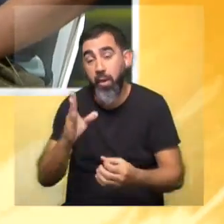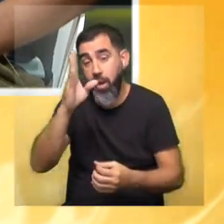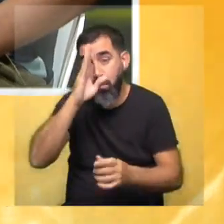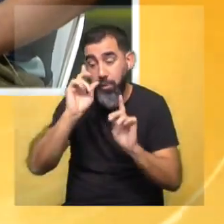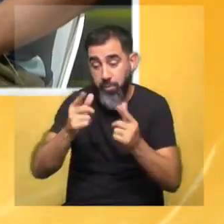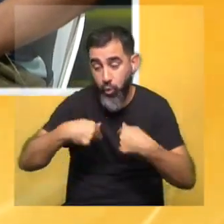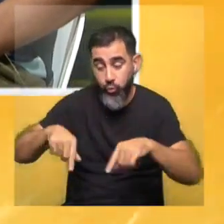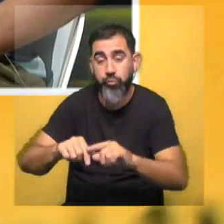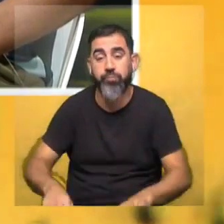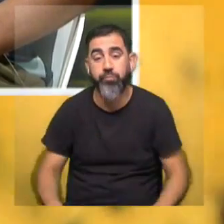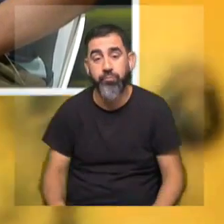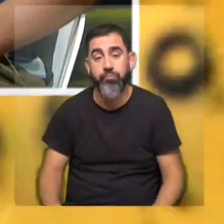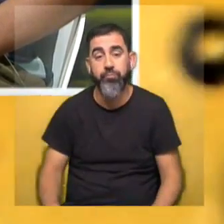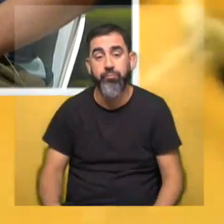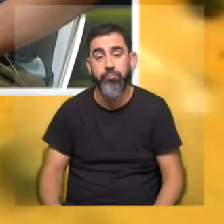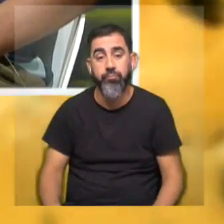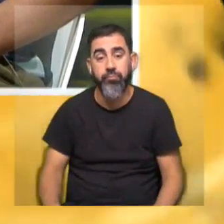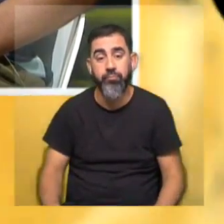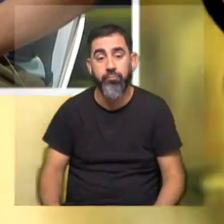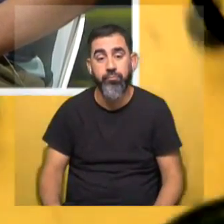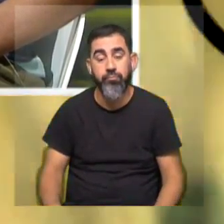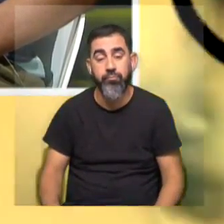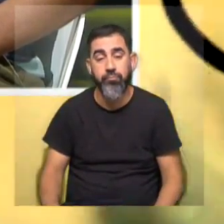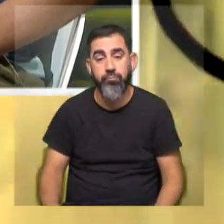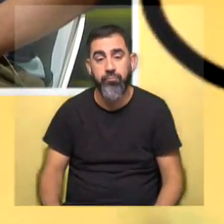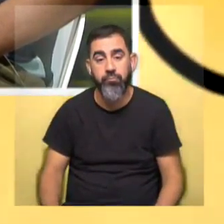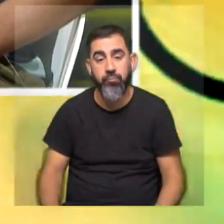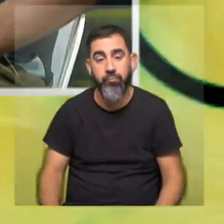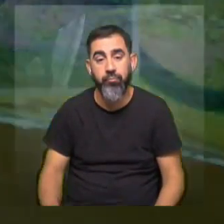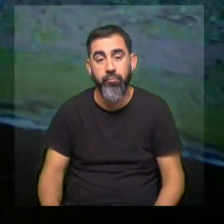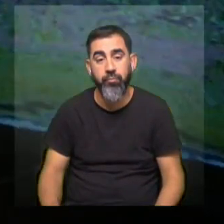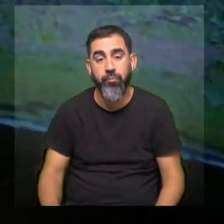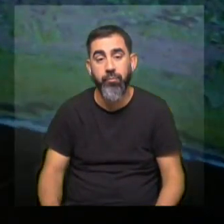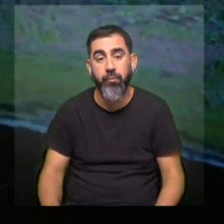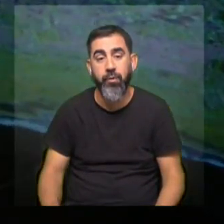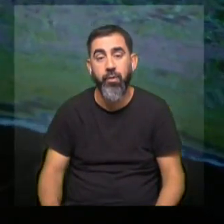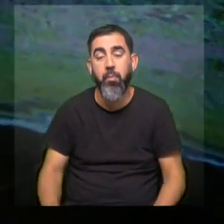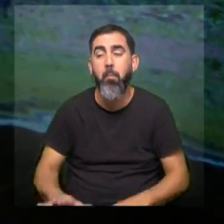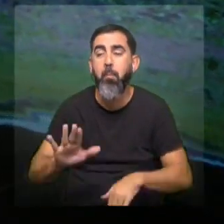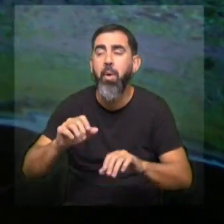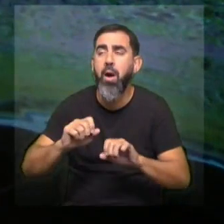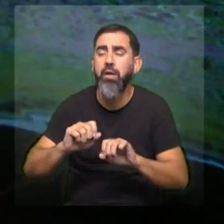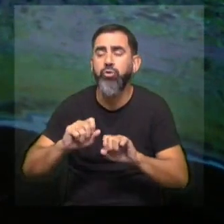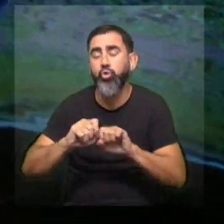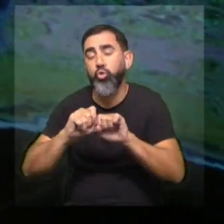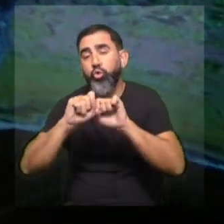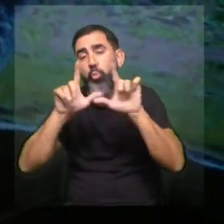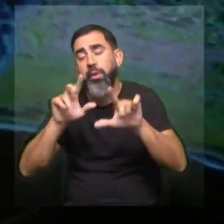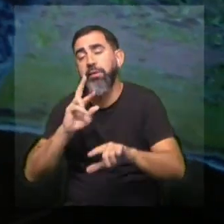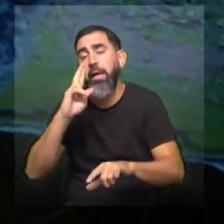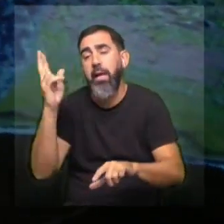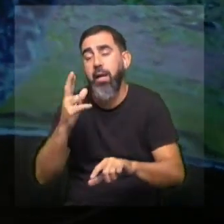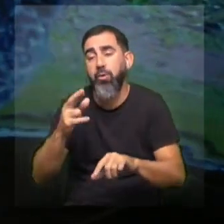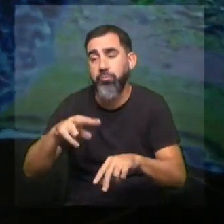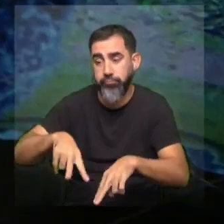nosotros. Agustino, ¿qué fue, digo, debe haber un montón, pero si yo te digo lo más sorprendente que encontraron cuando